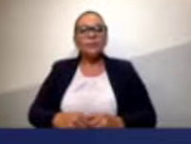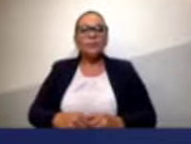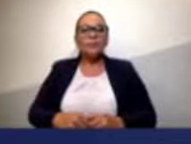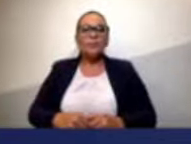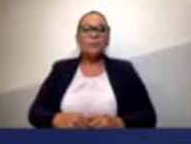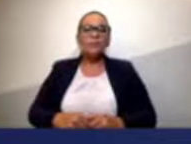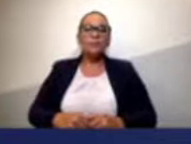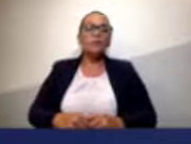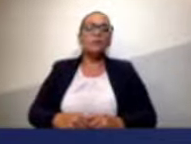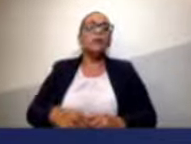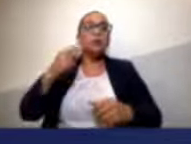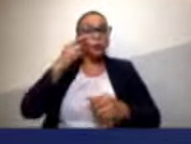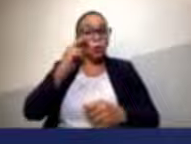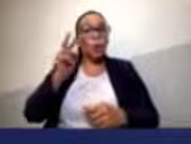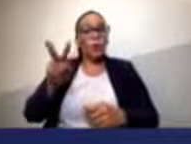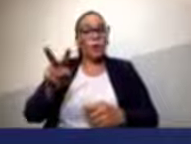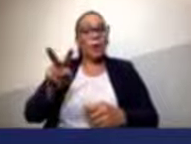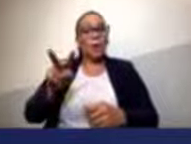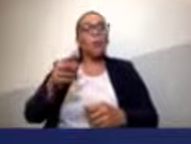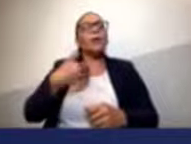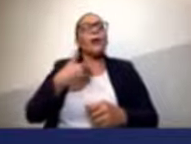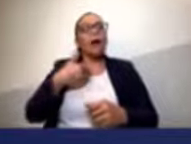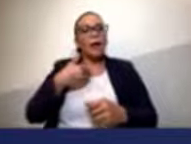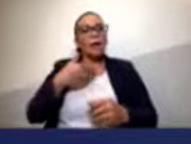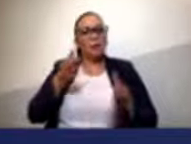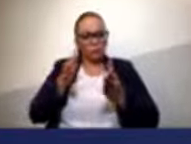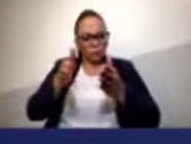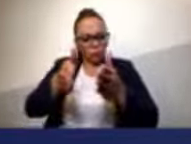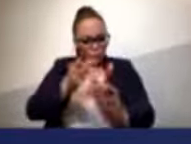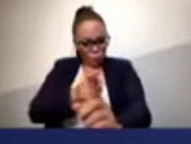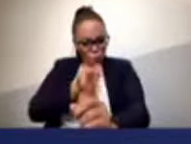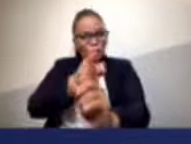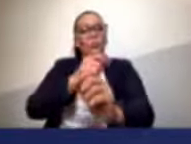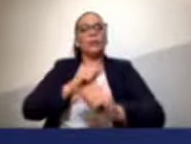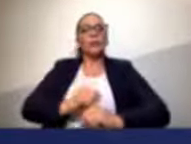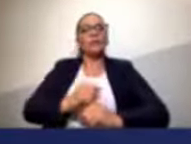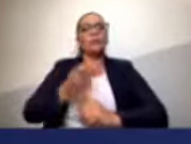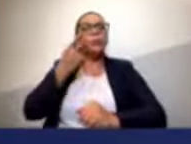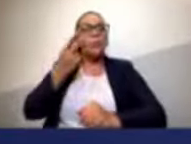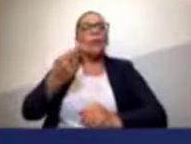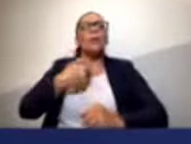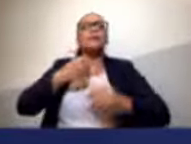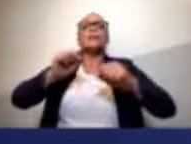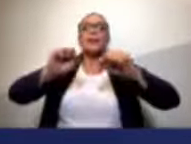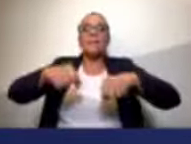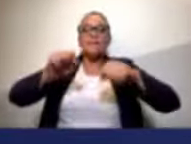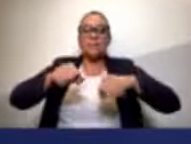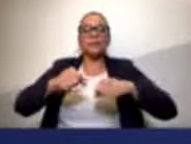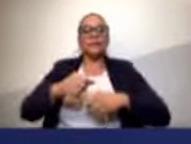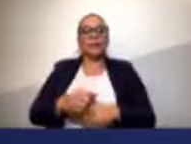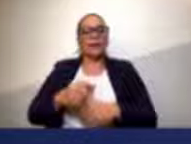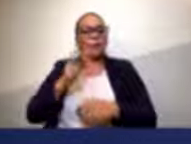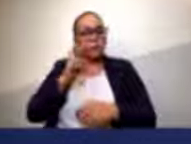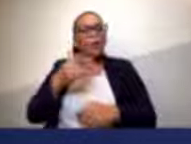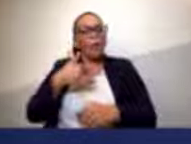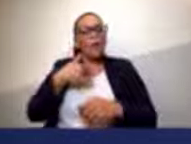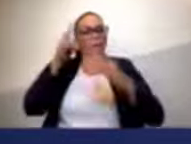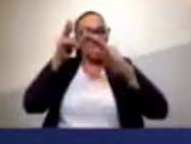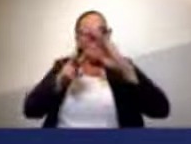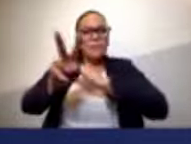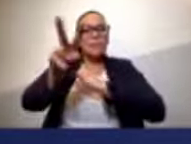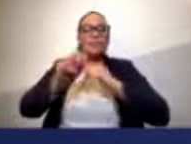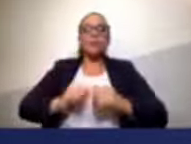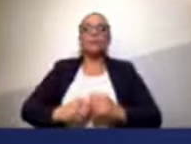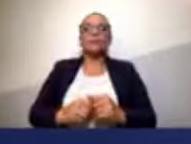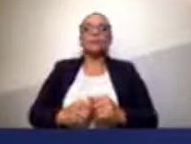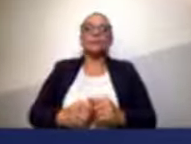que hay ruta, que hay capacidad, que hay visión,